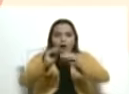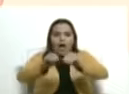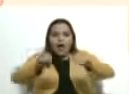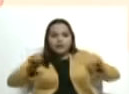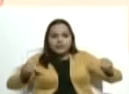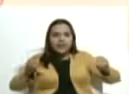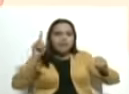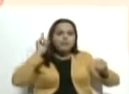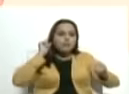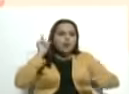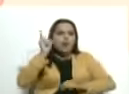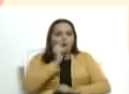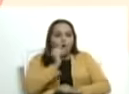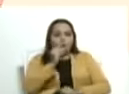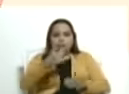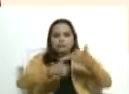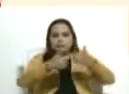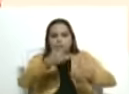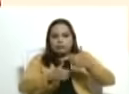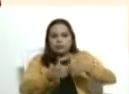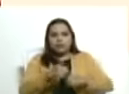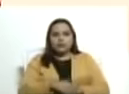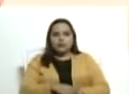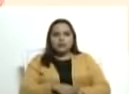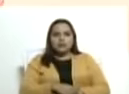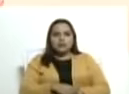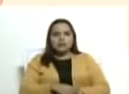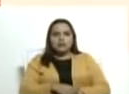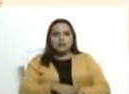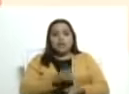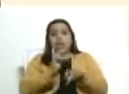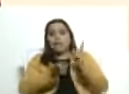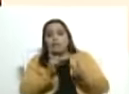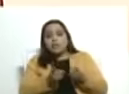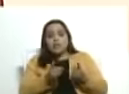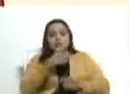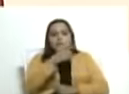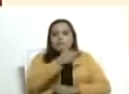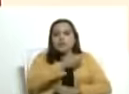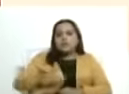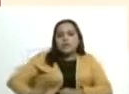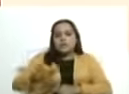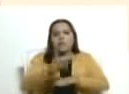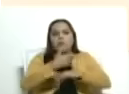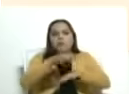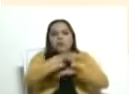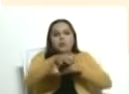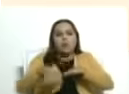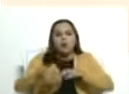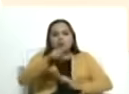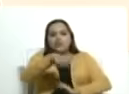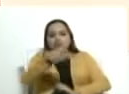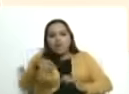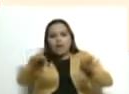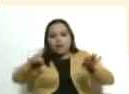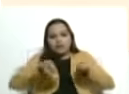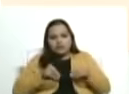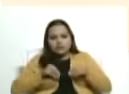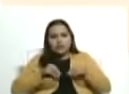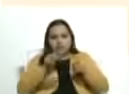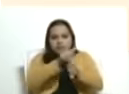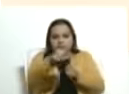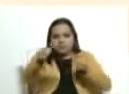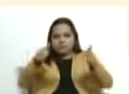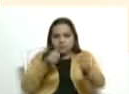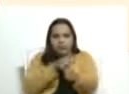las electoras en el ámbito territorial al que corresponda la elección sobre la modificación o sustitución realizada. Cuando el